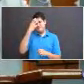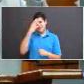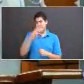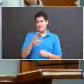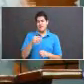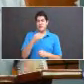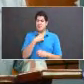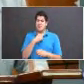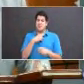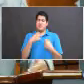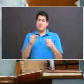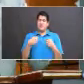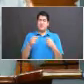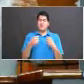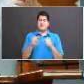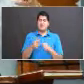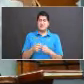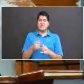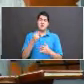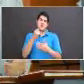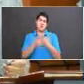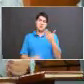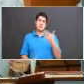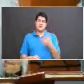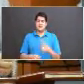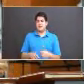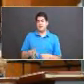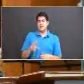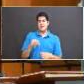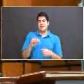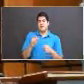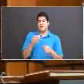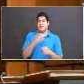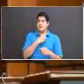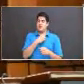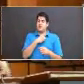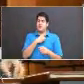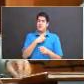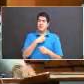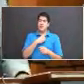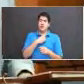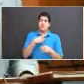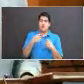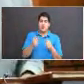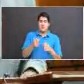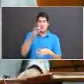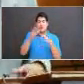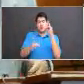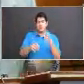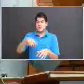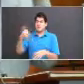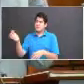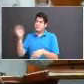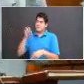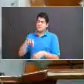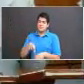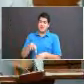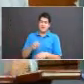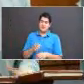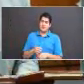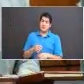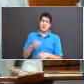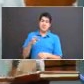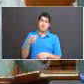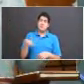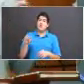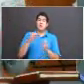hacer justificándome, no quiero hacerlo viéndole la paja en el ojo ajeno, pero sin ver la viga que hay en